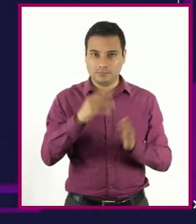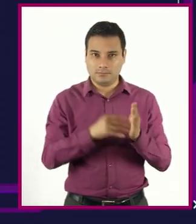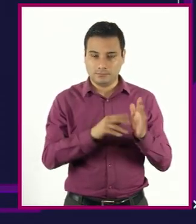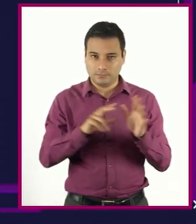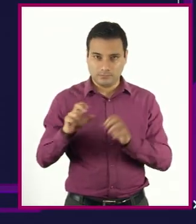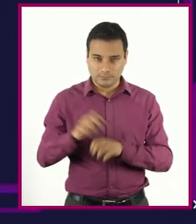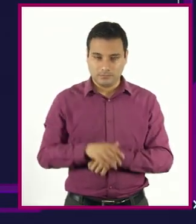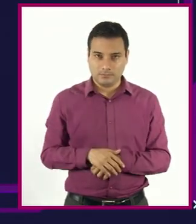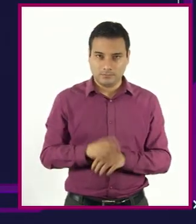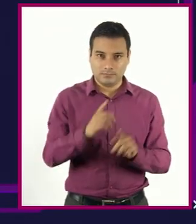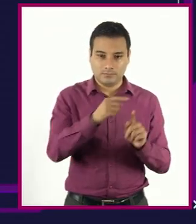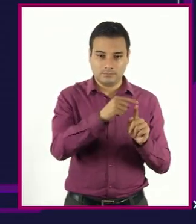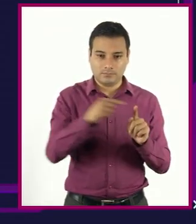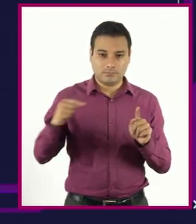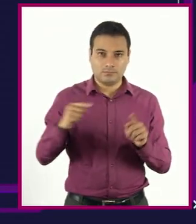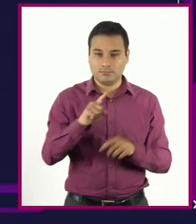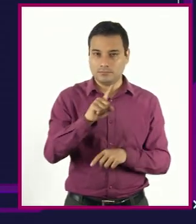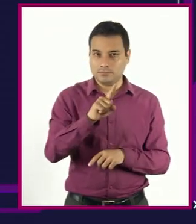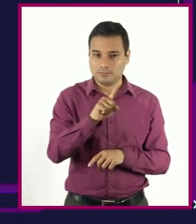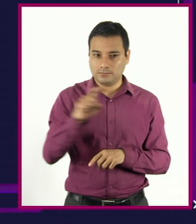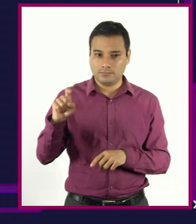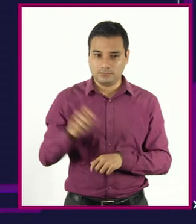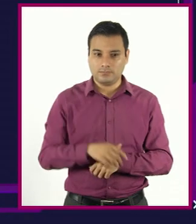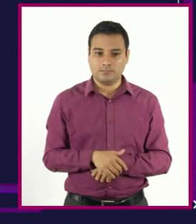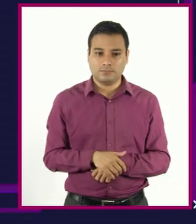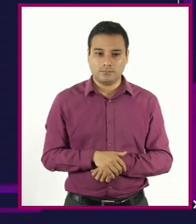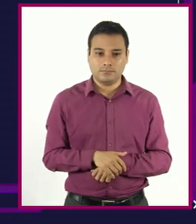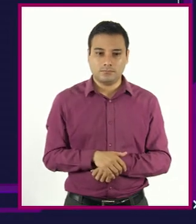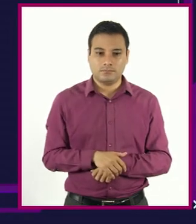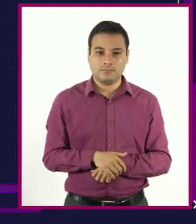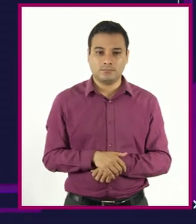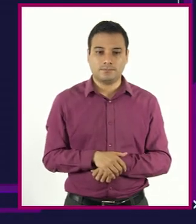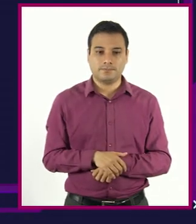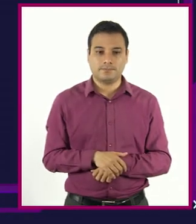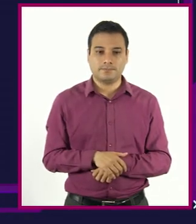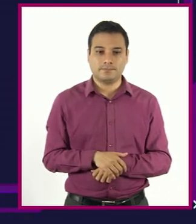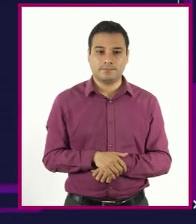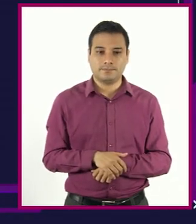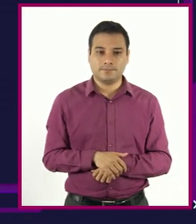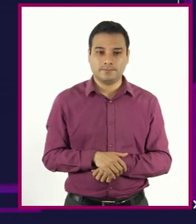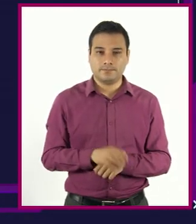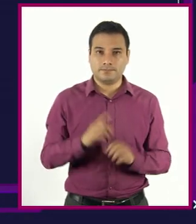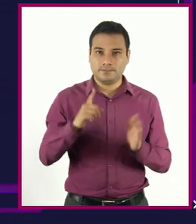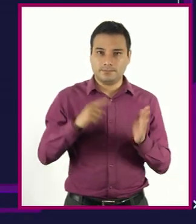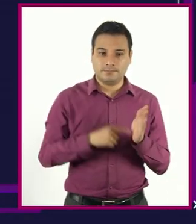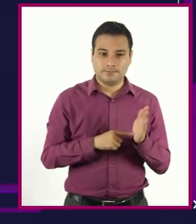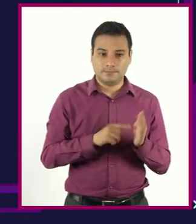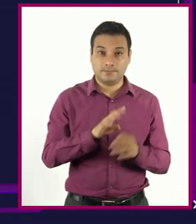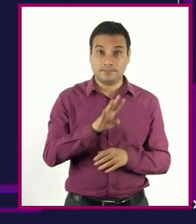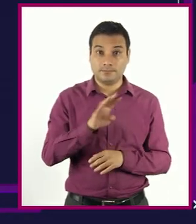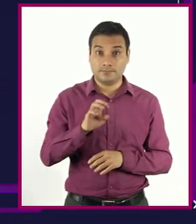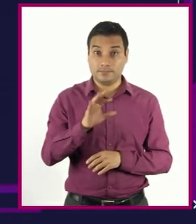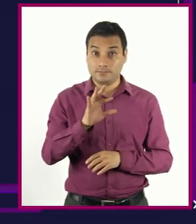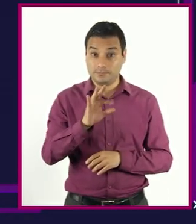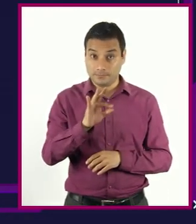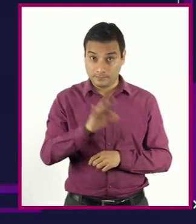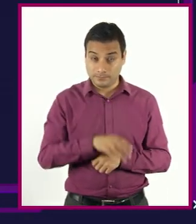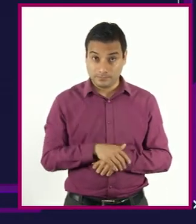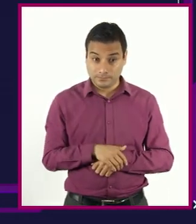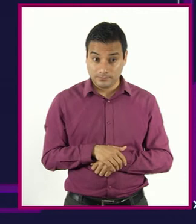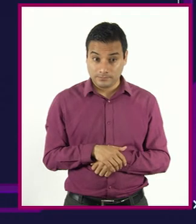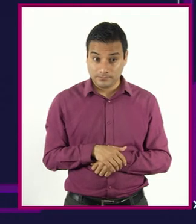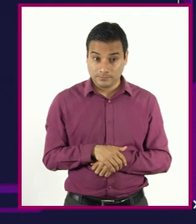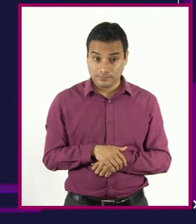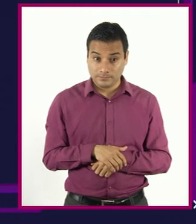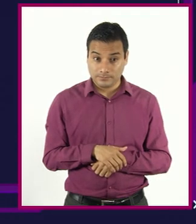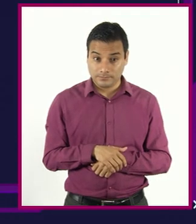100. El resultado de las operaciones es 1.440 pesos que corresponde